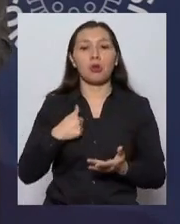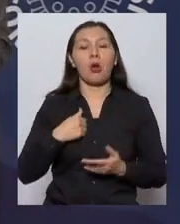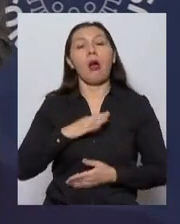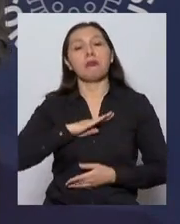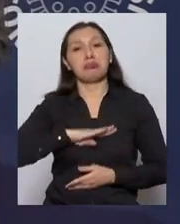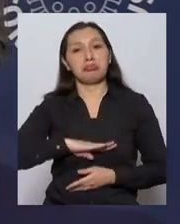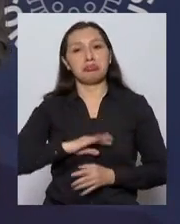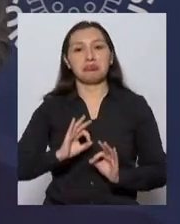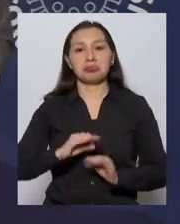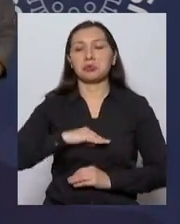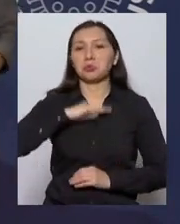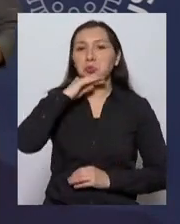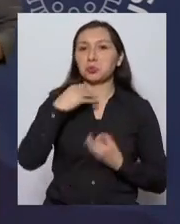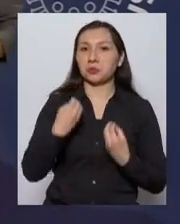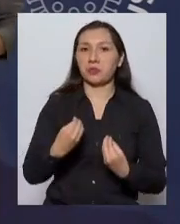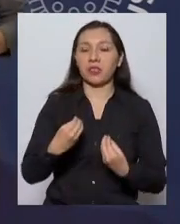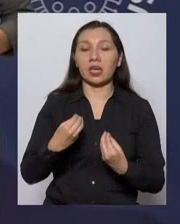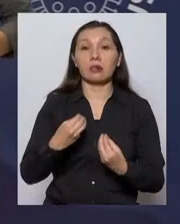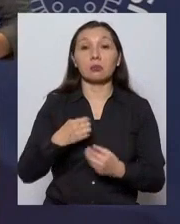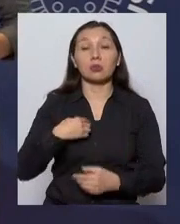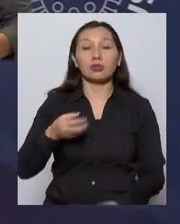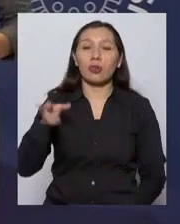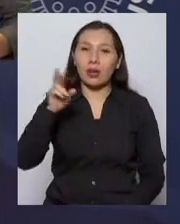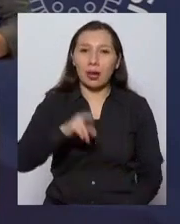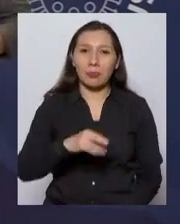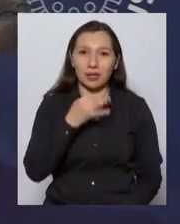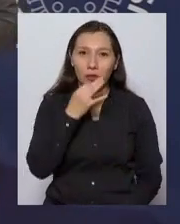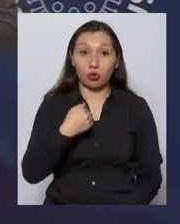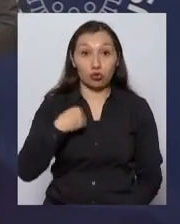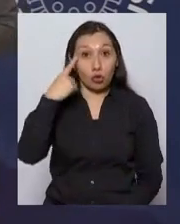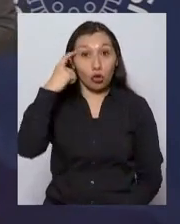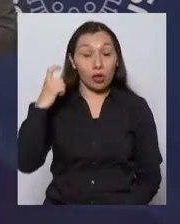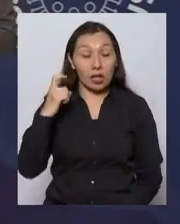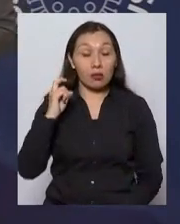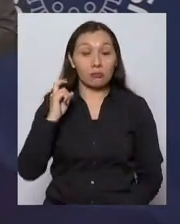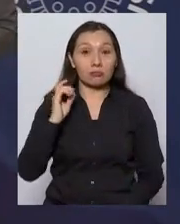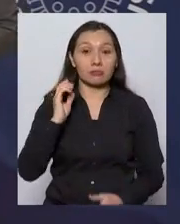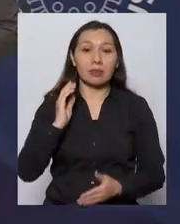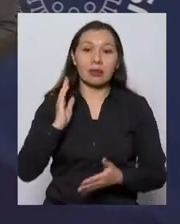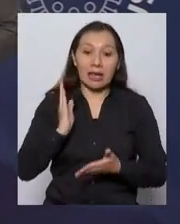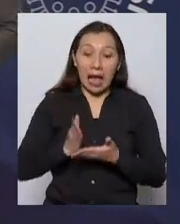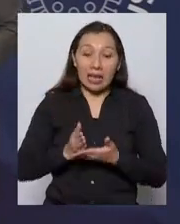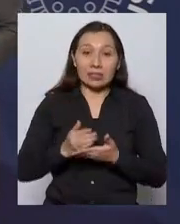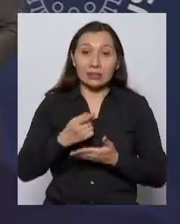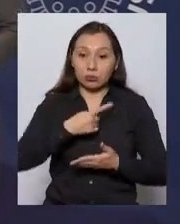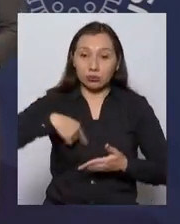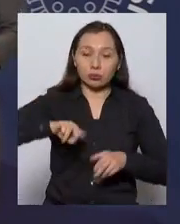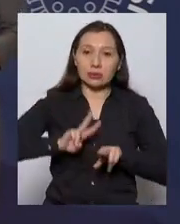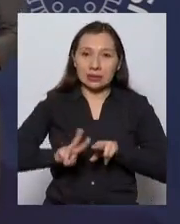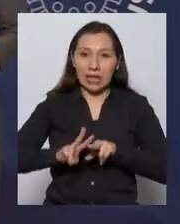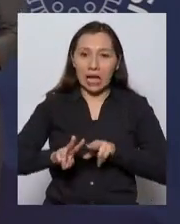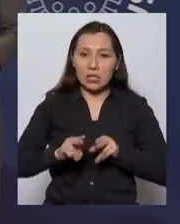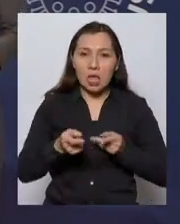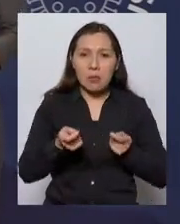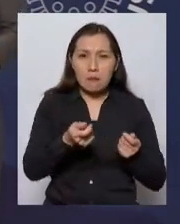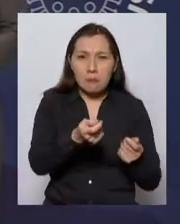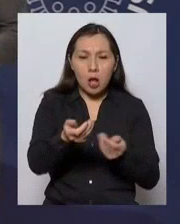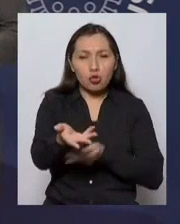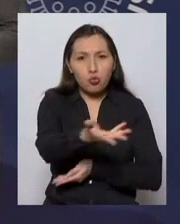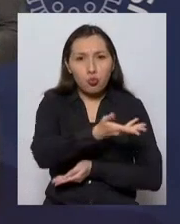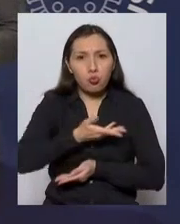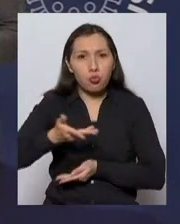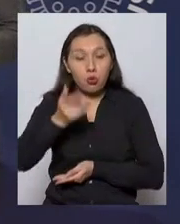doy por satisfecho porque, insisto, yo creo que hasta que hagamos en común